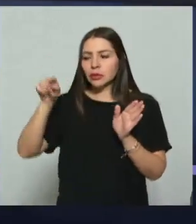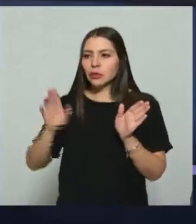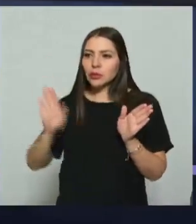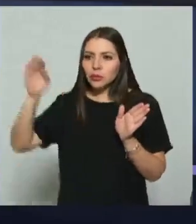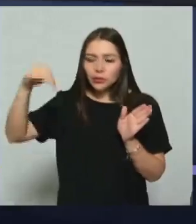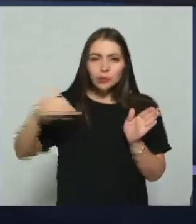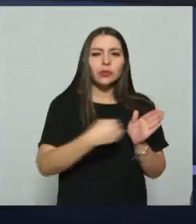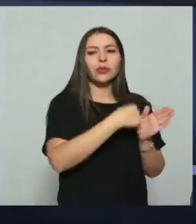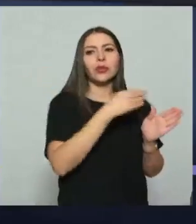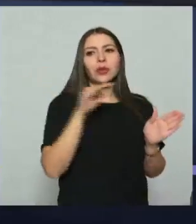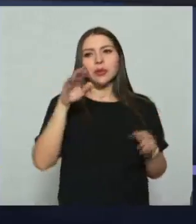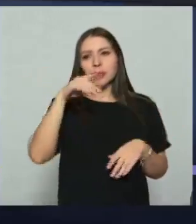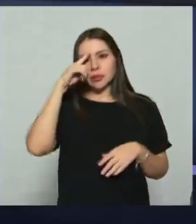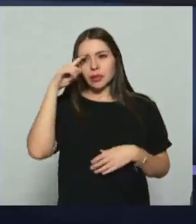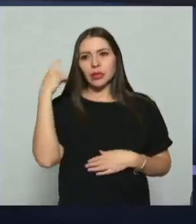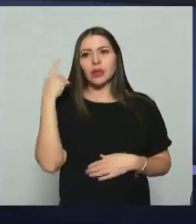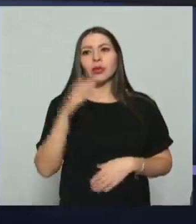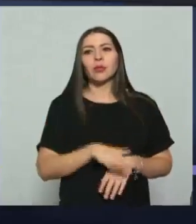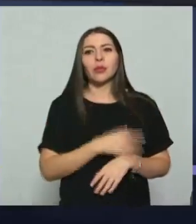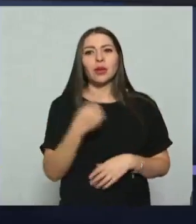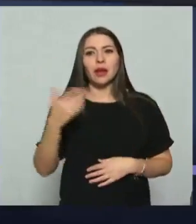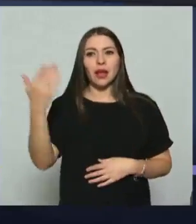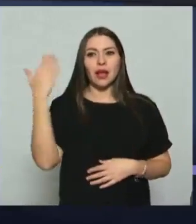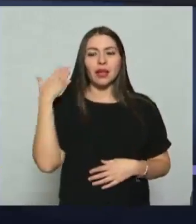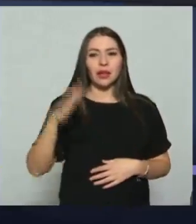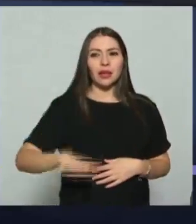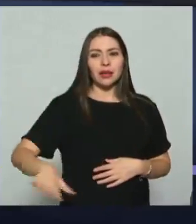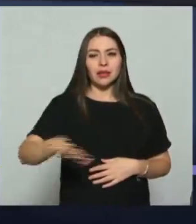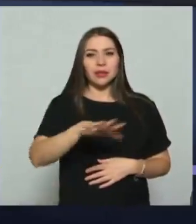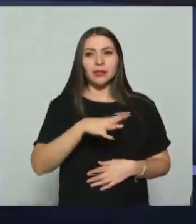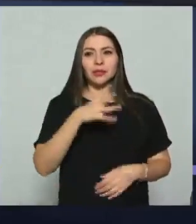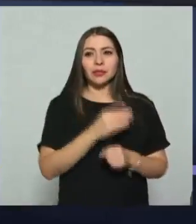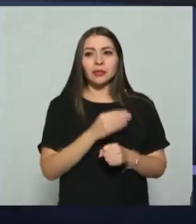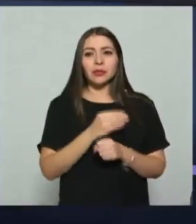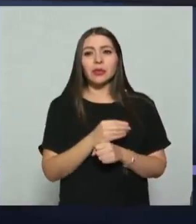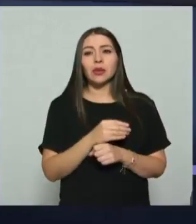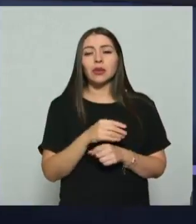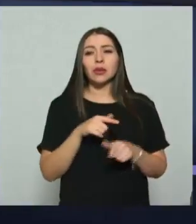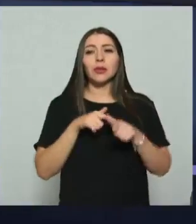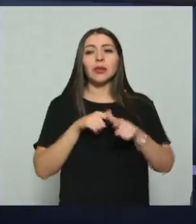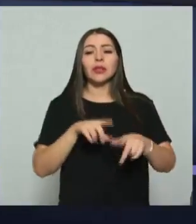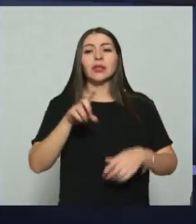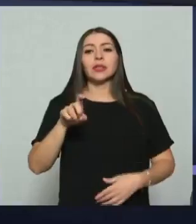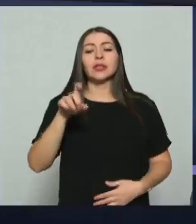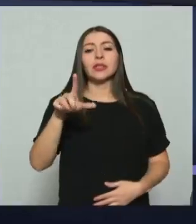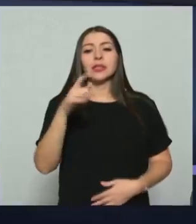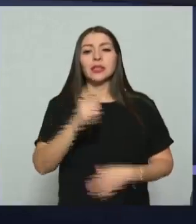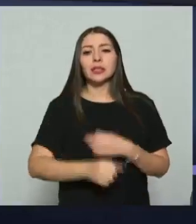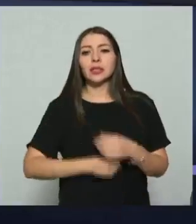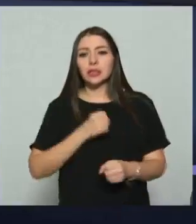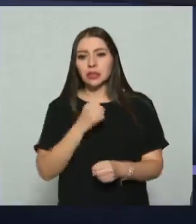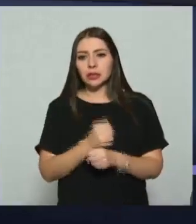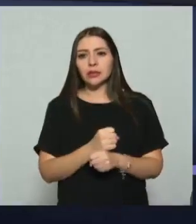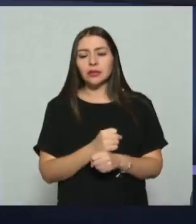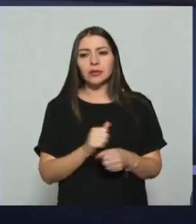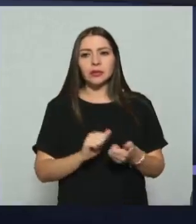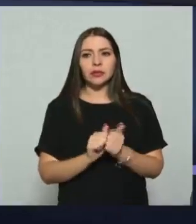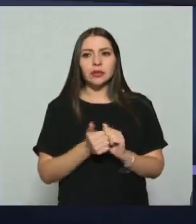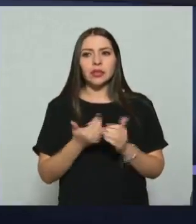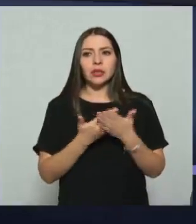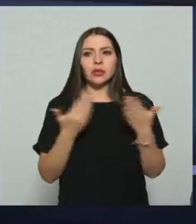la central. ¿Qué es lo que pasaba? Estas obras, después de 37 años, son en realidad una